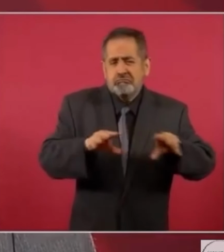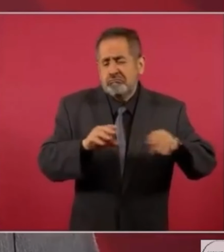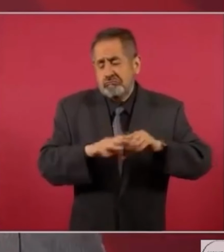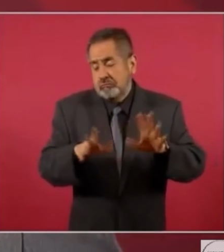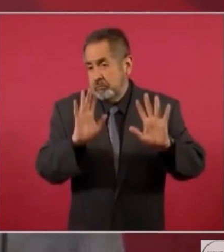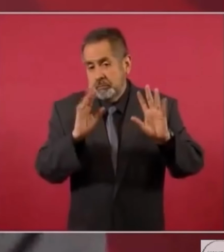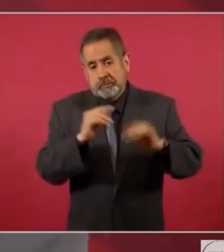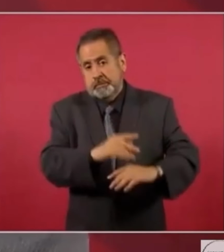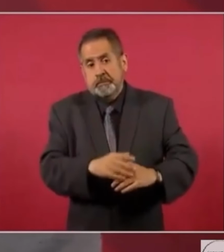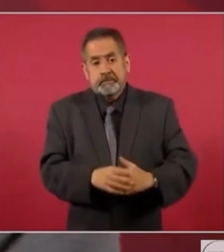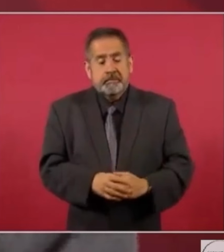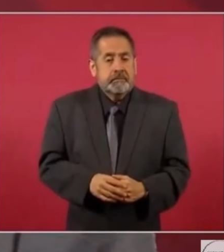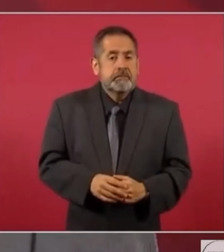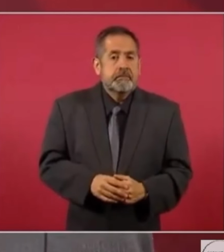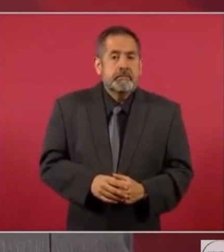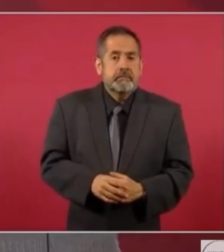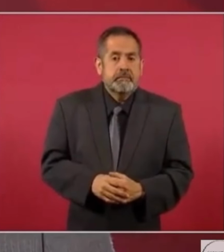al grado